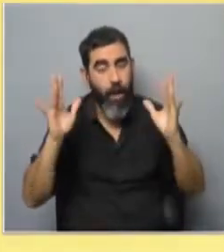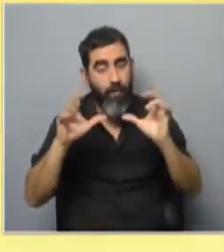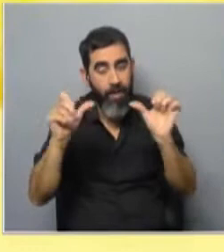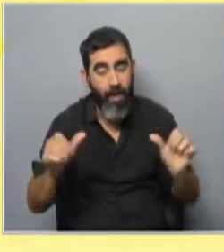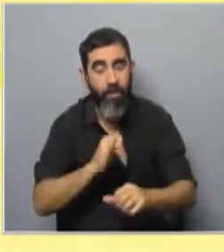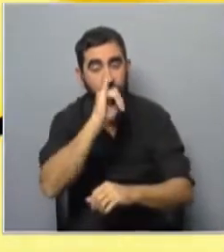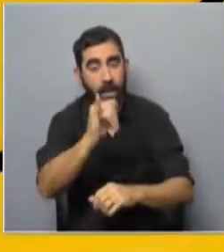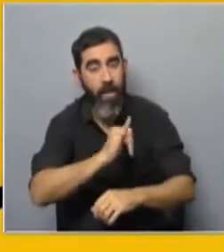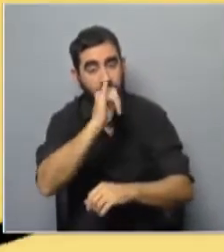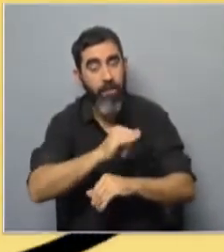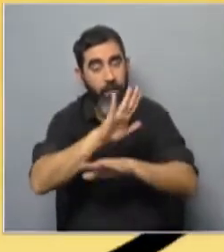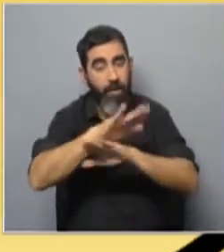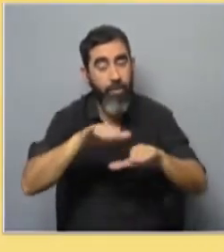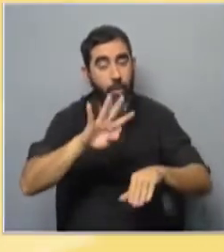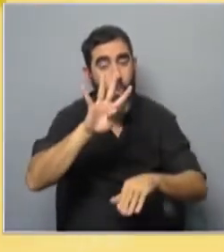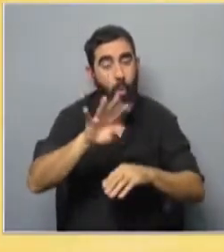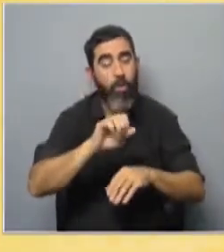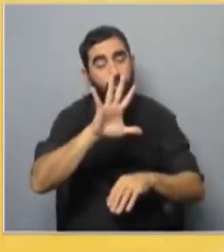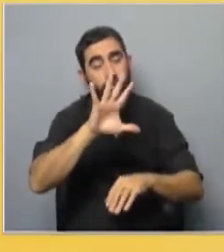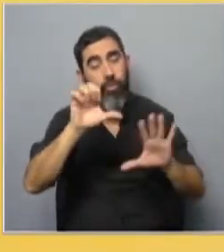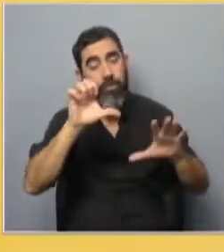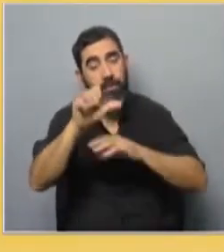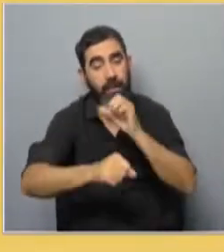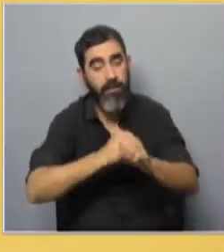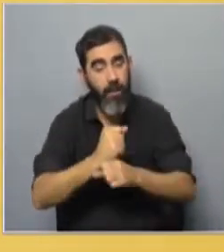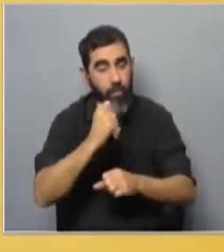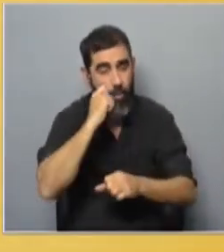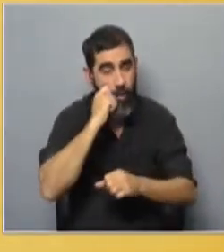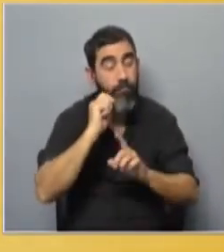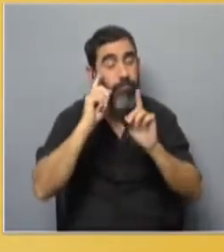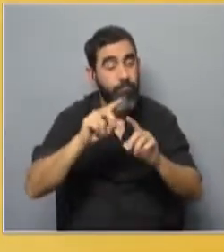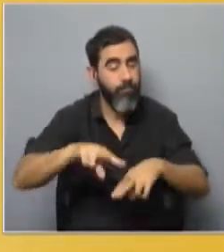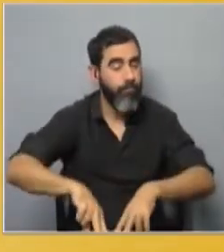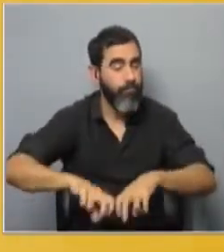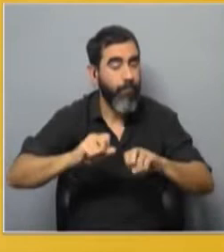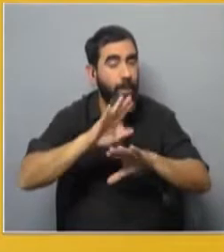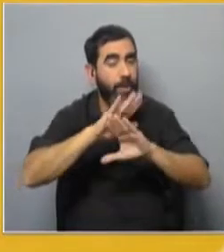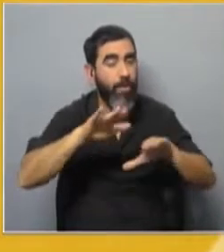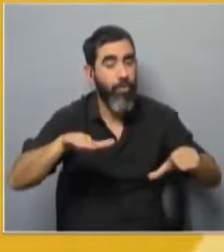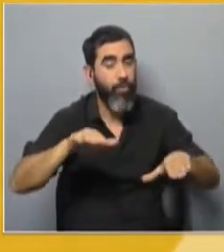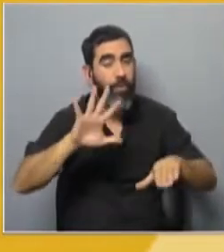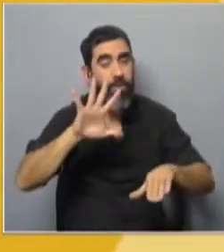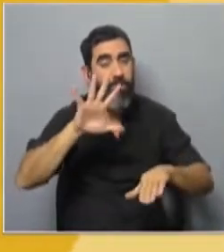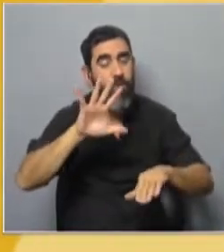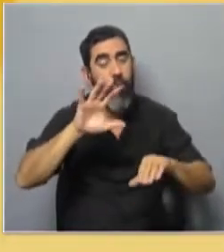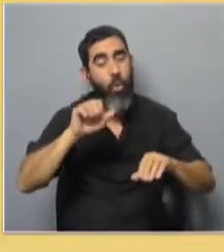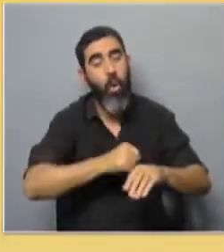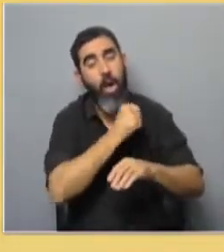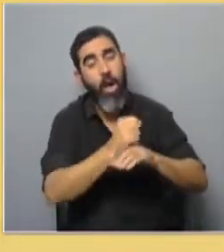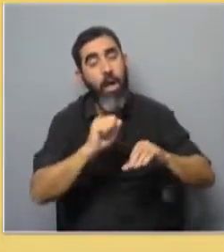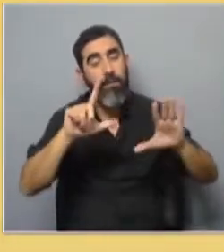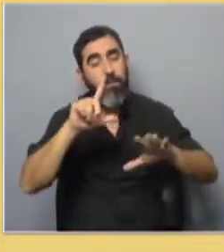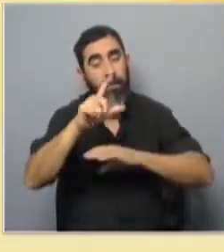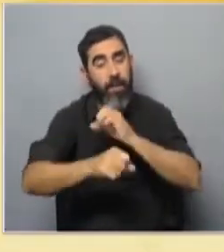narrativas en niños de 4, 5 y 6 años, y también van a estudiar de niños de 5, 6 y 7 años, o sea,